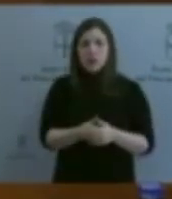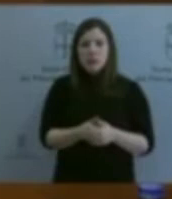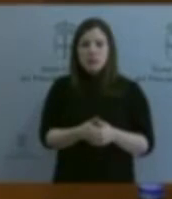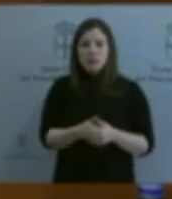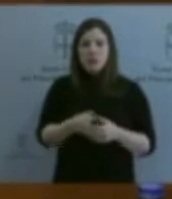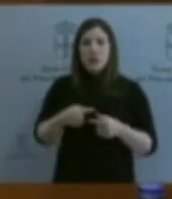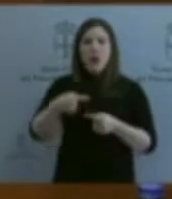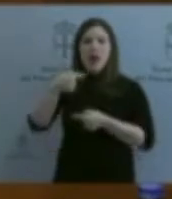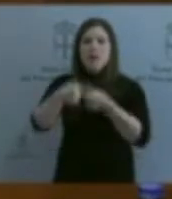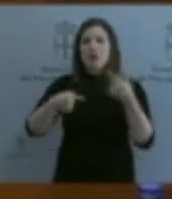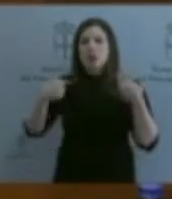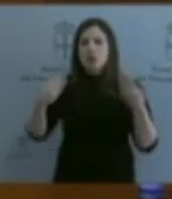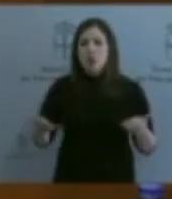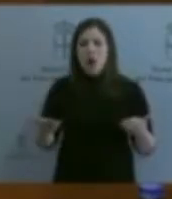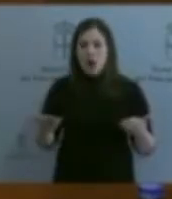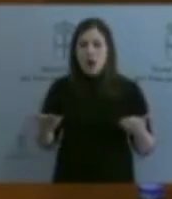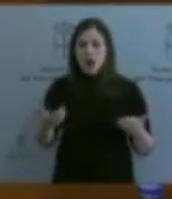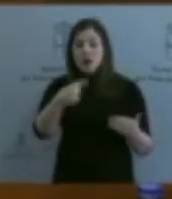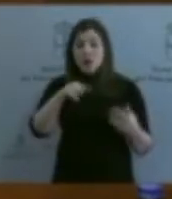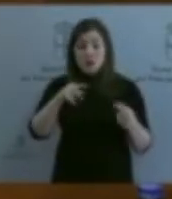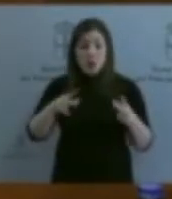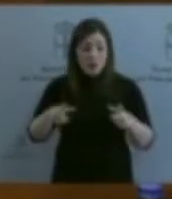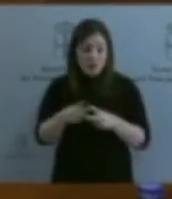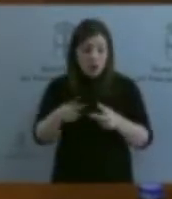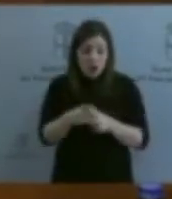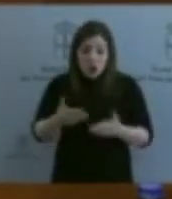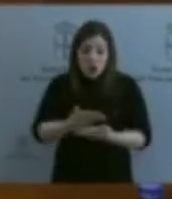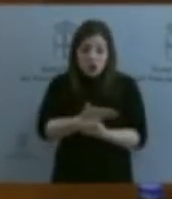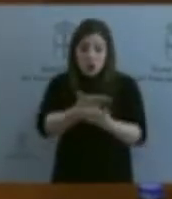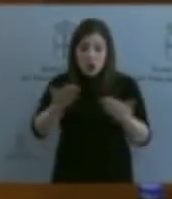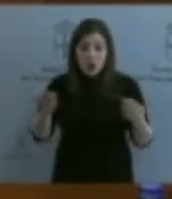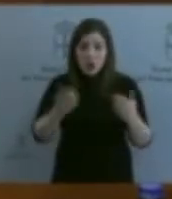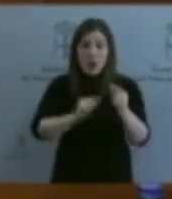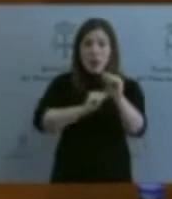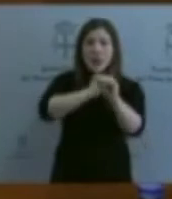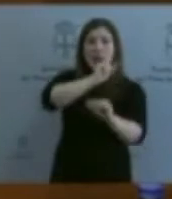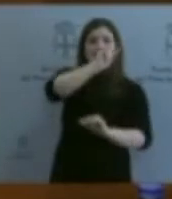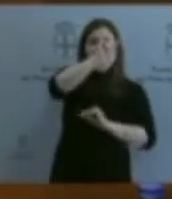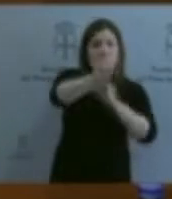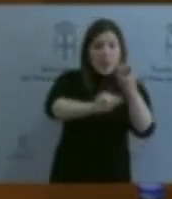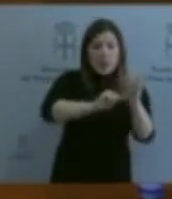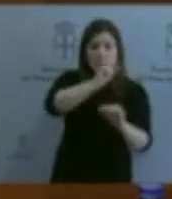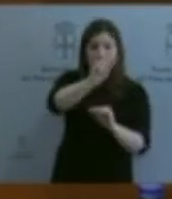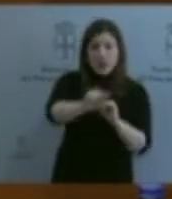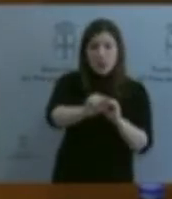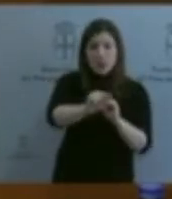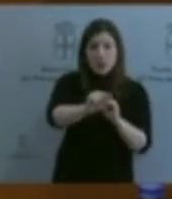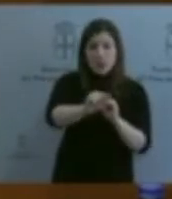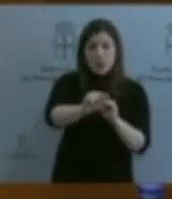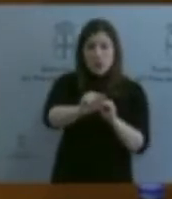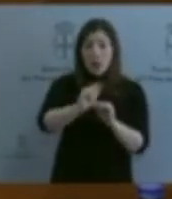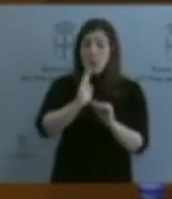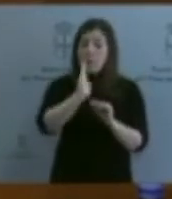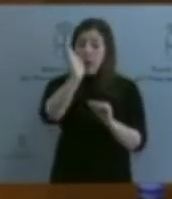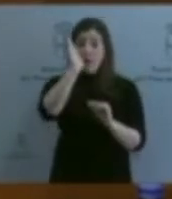sociedad. Aunque el virus sea un fenómeno de una magnitud inusitada, las grietas que ha desvelado en nuestro sistema de protección social llevaban tiempo